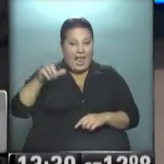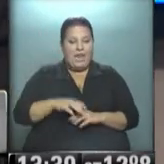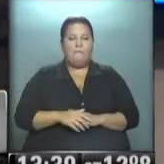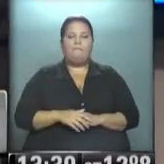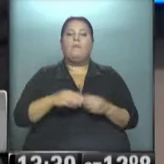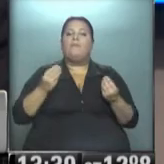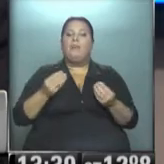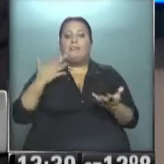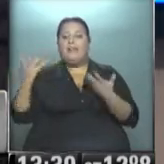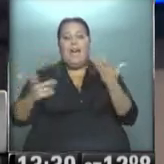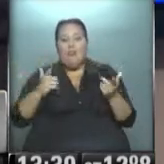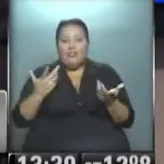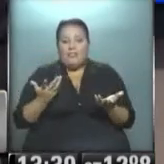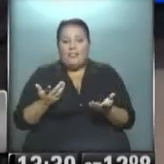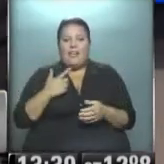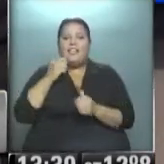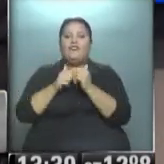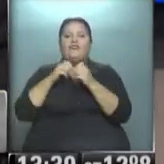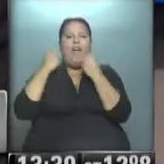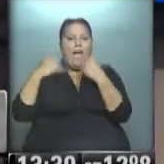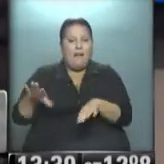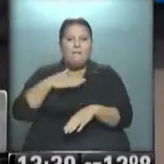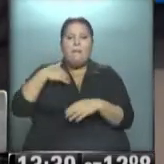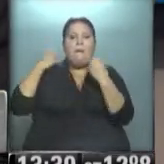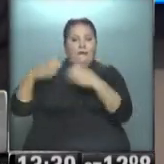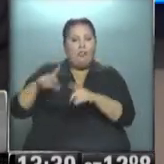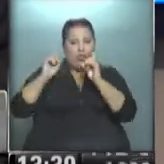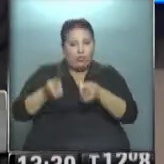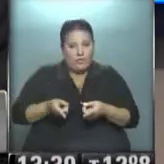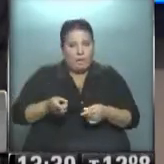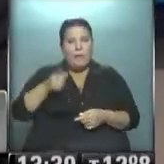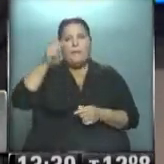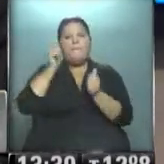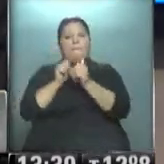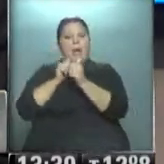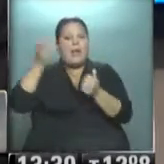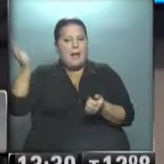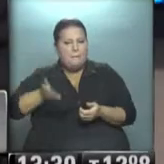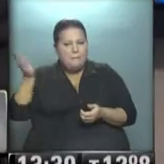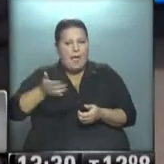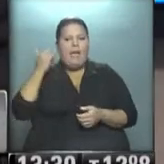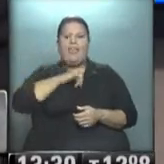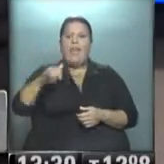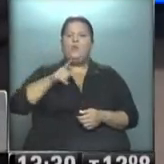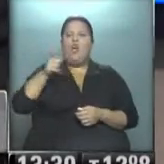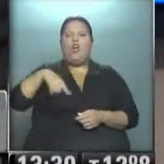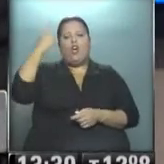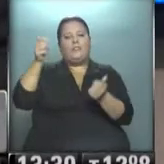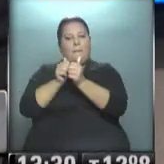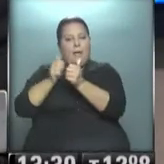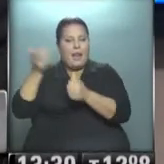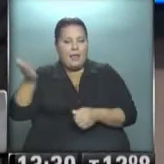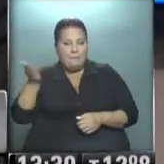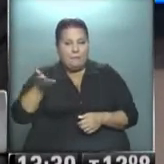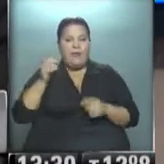porque estaba desamparada porque tenía historia de abandono su madre la había abandonado su pareja la habían golpeado tenía denuncia contra otras parejas que le habían golpeado